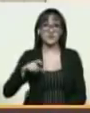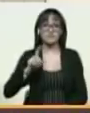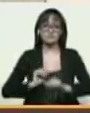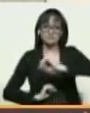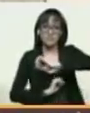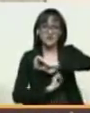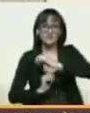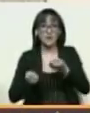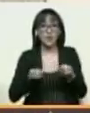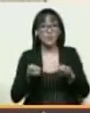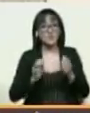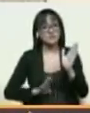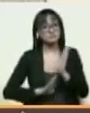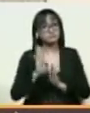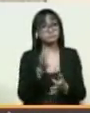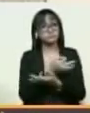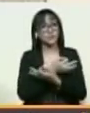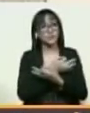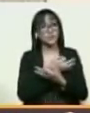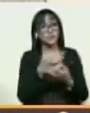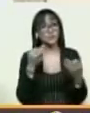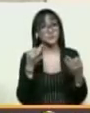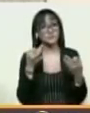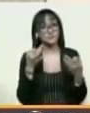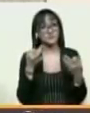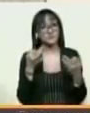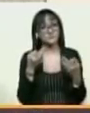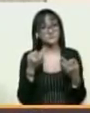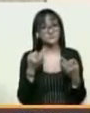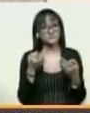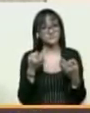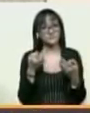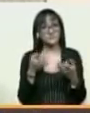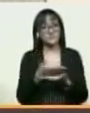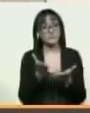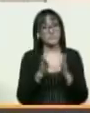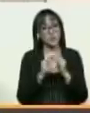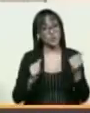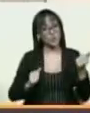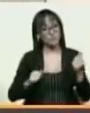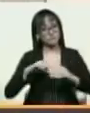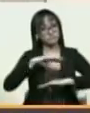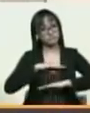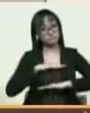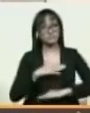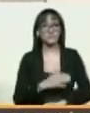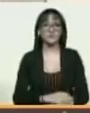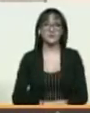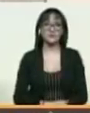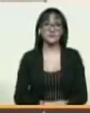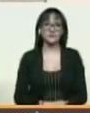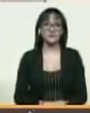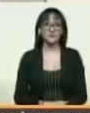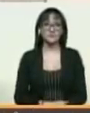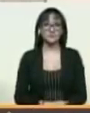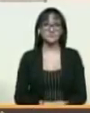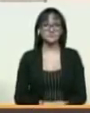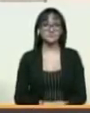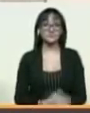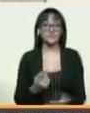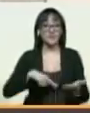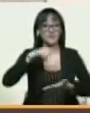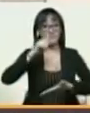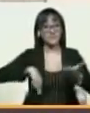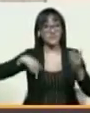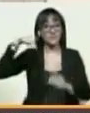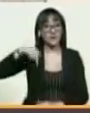de una economía próspera para todos y todas. Yo creo que esta firma el día de